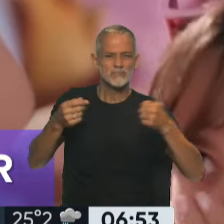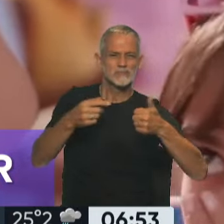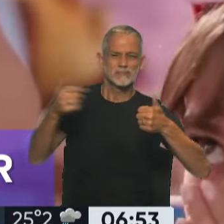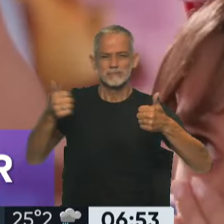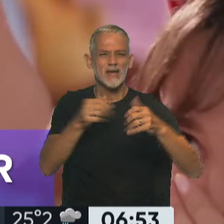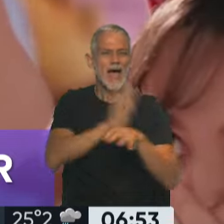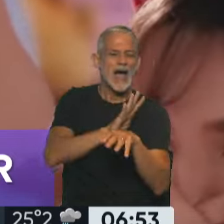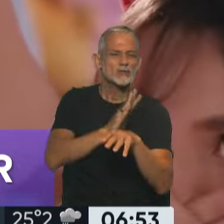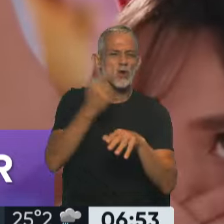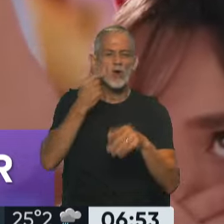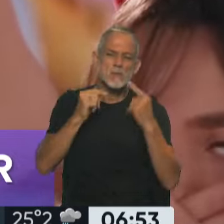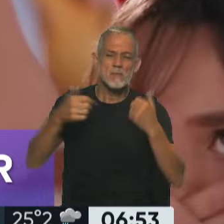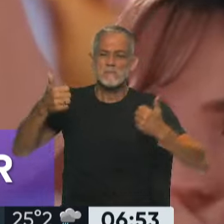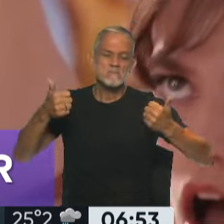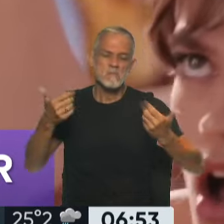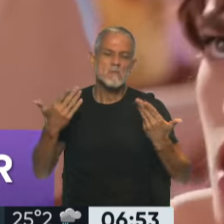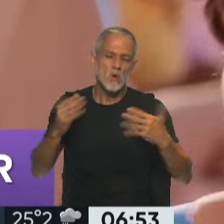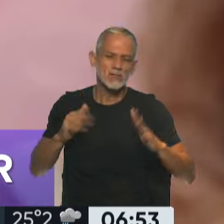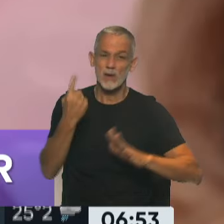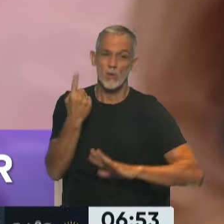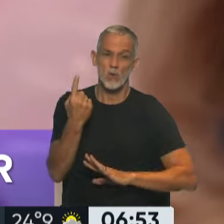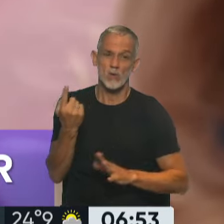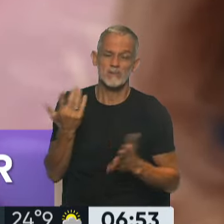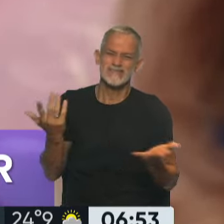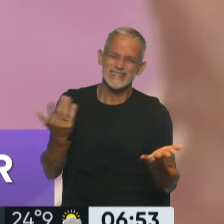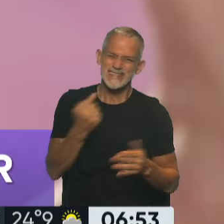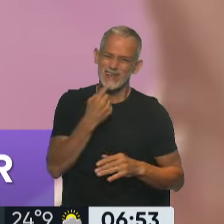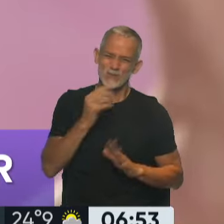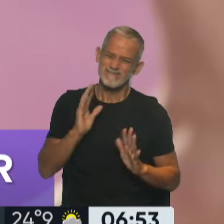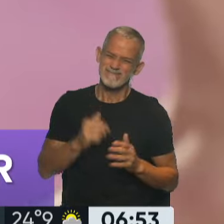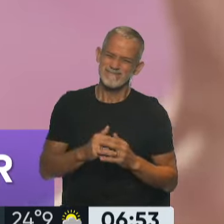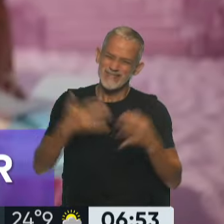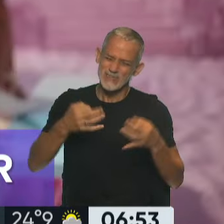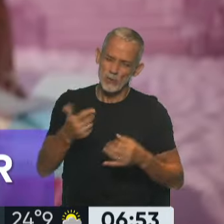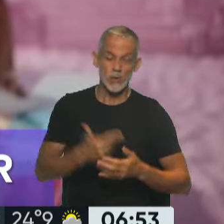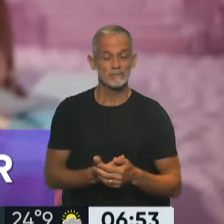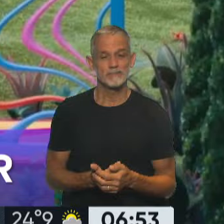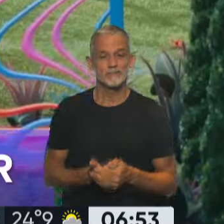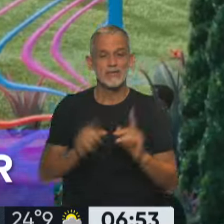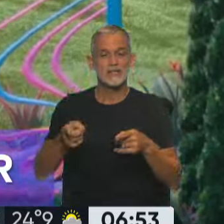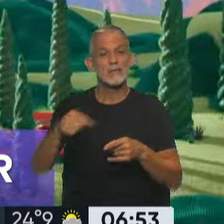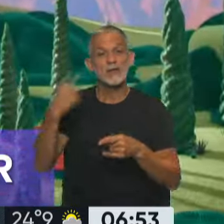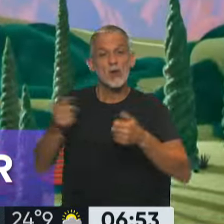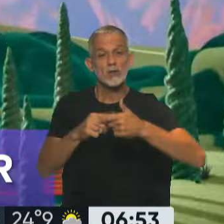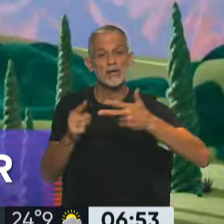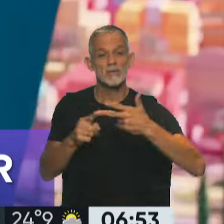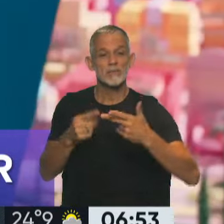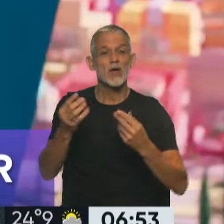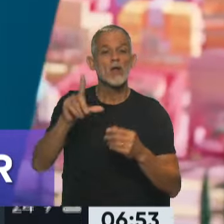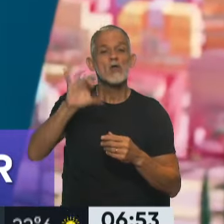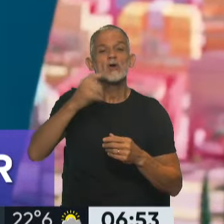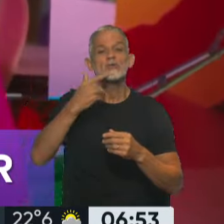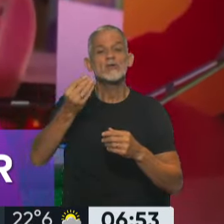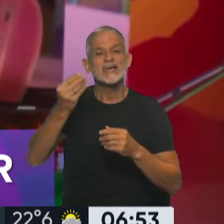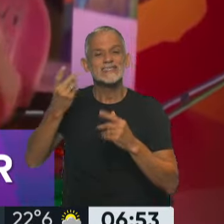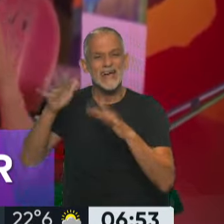Gosling a mejor actor. Lo dudo, pero bueno, puede llegar a ser. También hablamos de Los que se quedan,